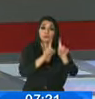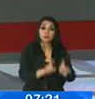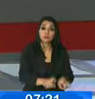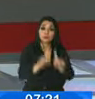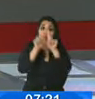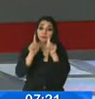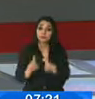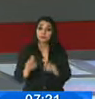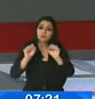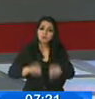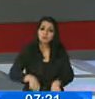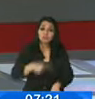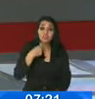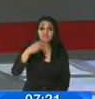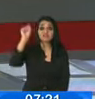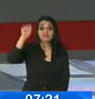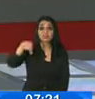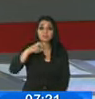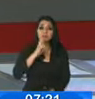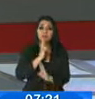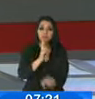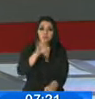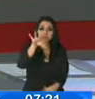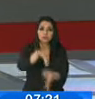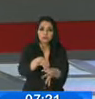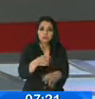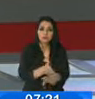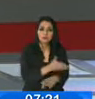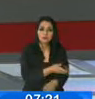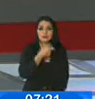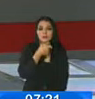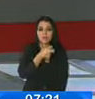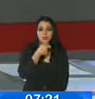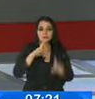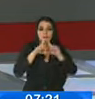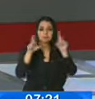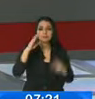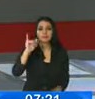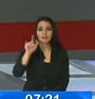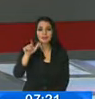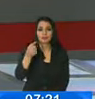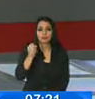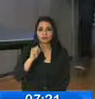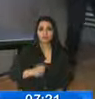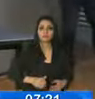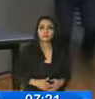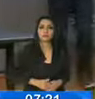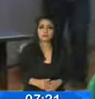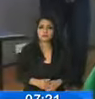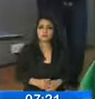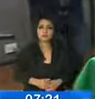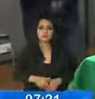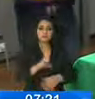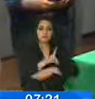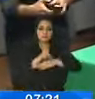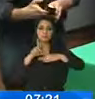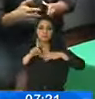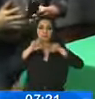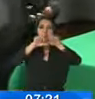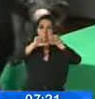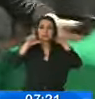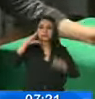podrían recibir un sí rotundo según las encuestas realizadas por la empresa Cedatos. Fue el director de Cedatos, Ángel